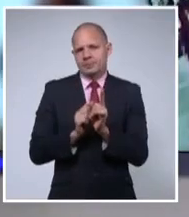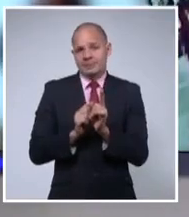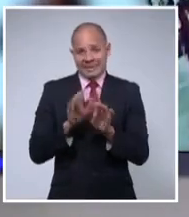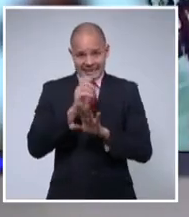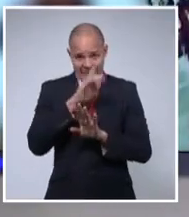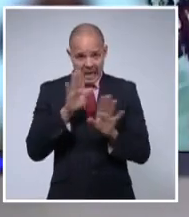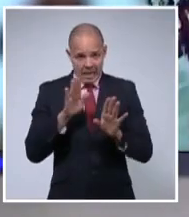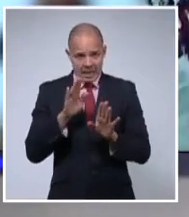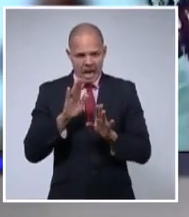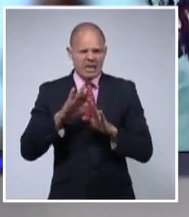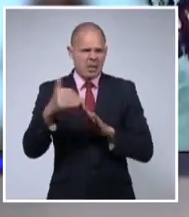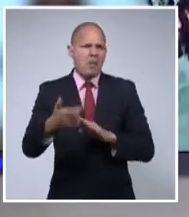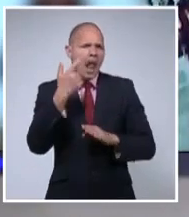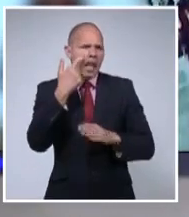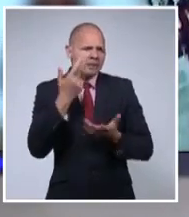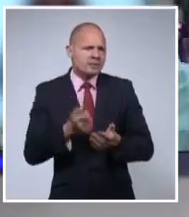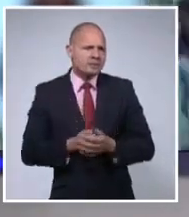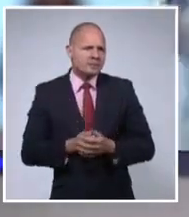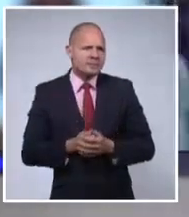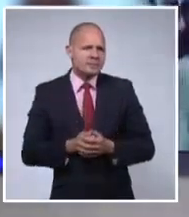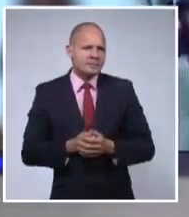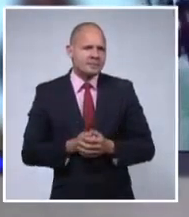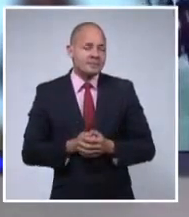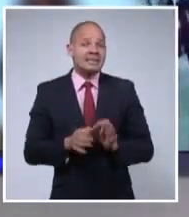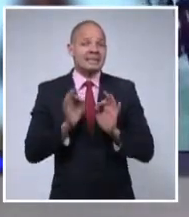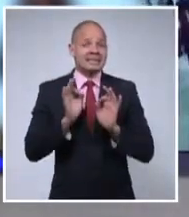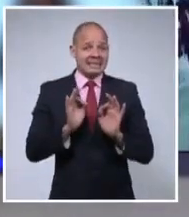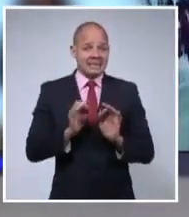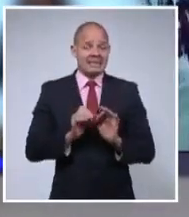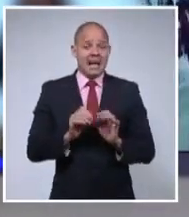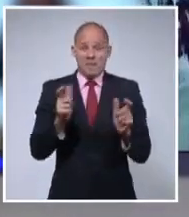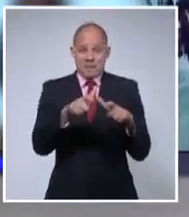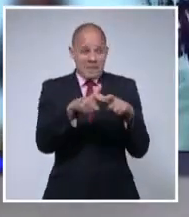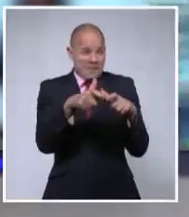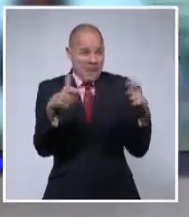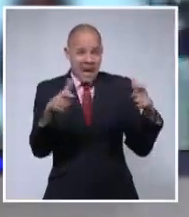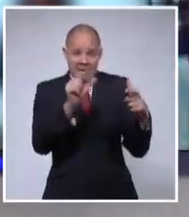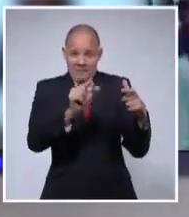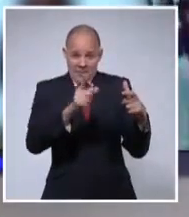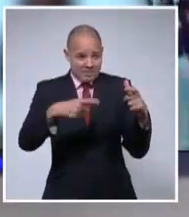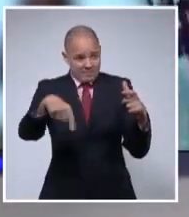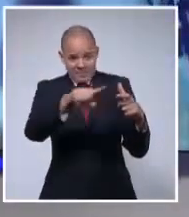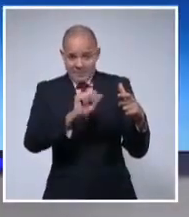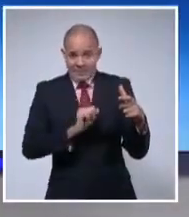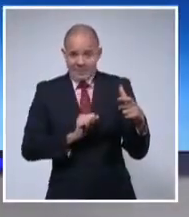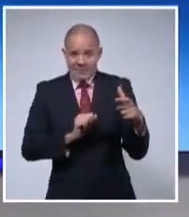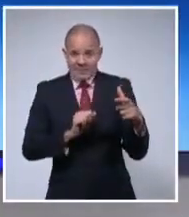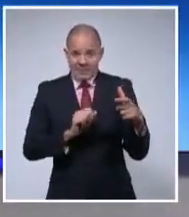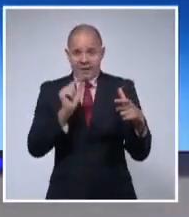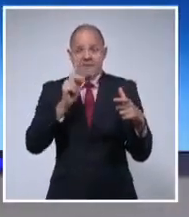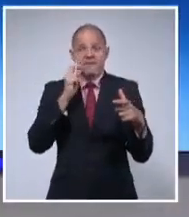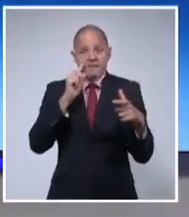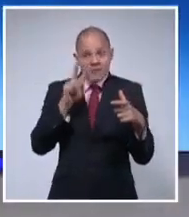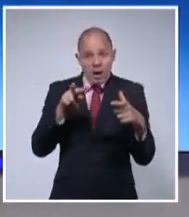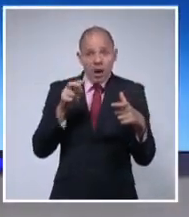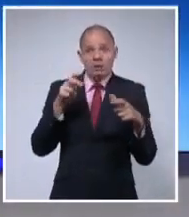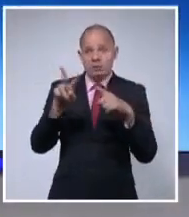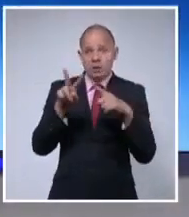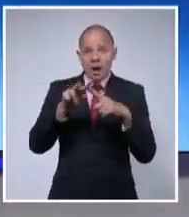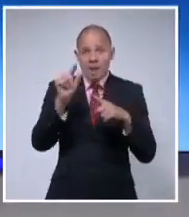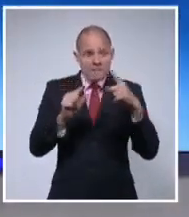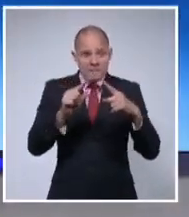ustedes, les muestro que mientras la inmensa mayoría de quien vio esto se indignó,